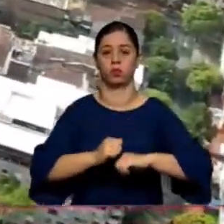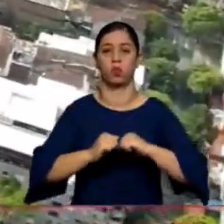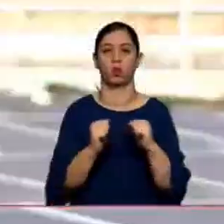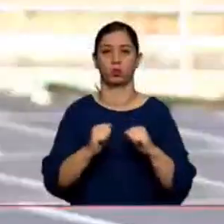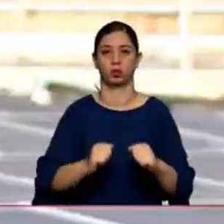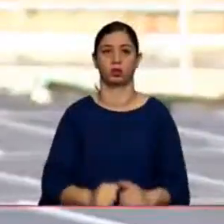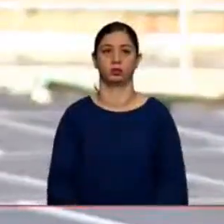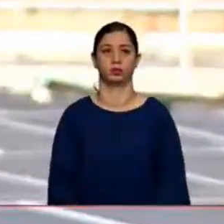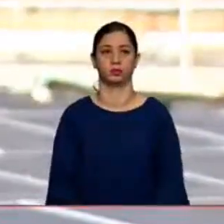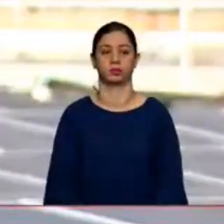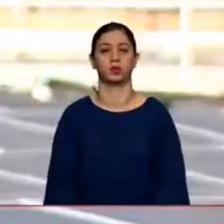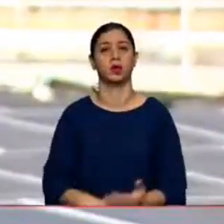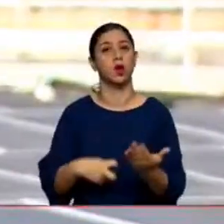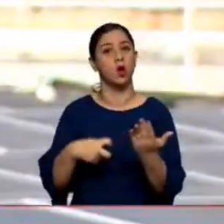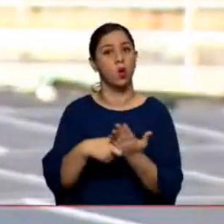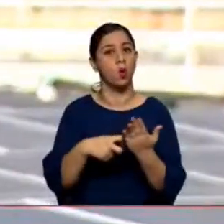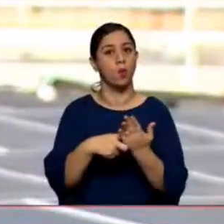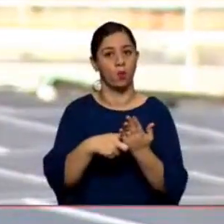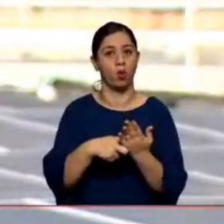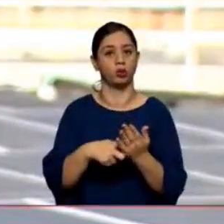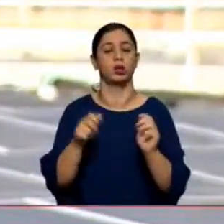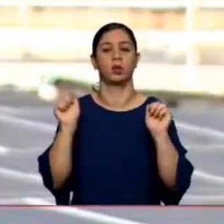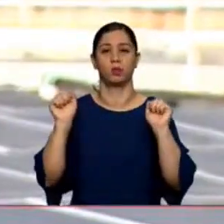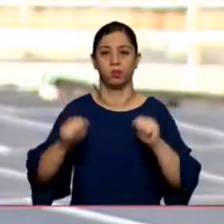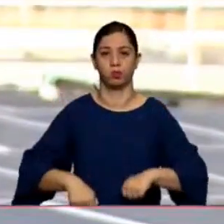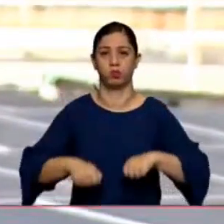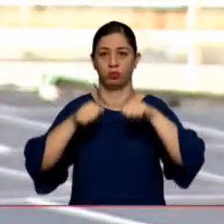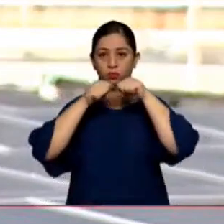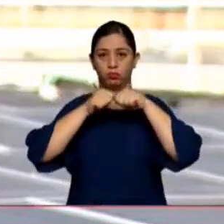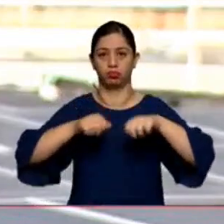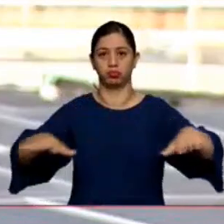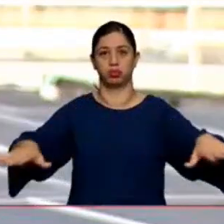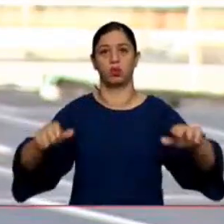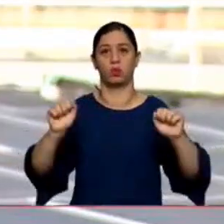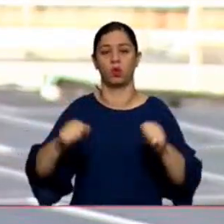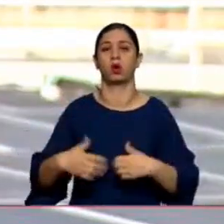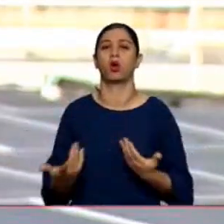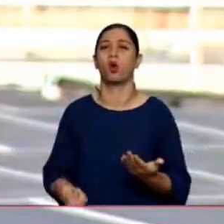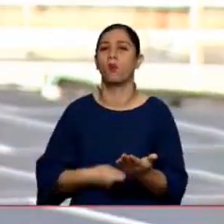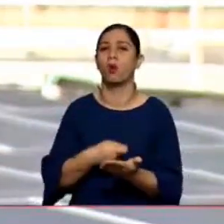Techo. La boletería ya está disponible y puede ser adquirida a través de la